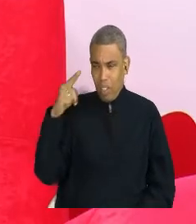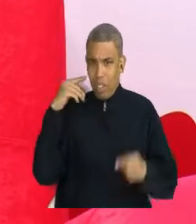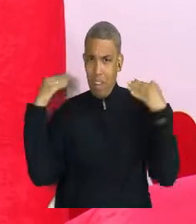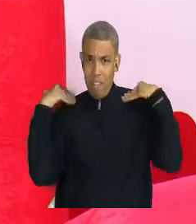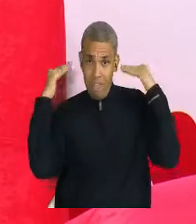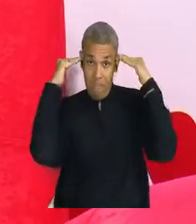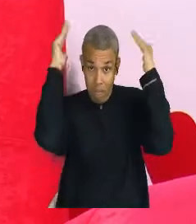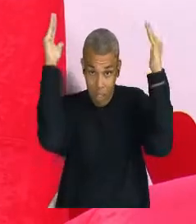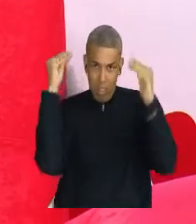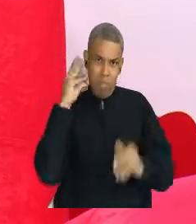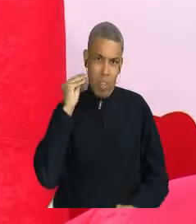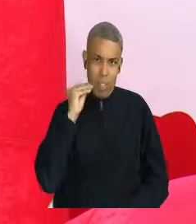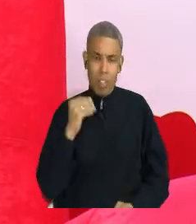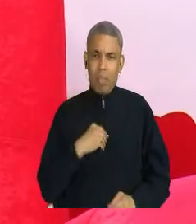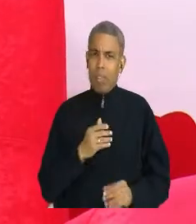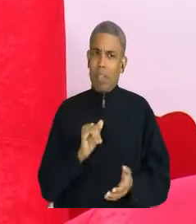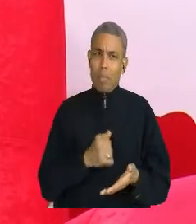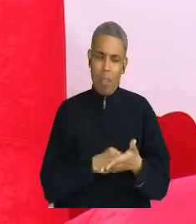manda un televidente.